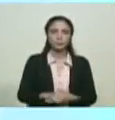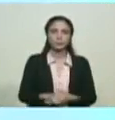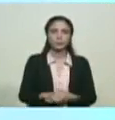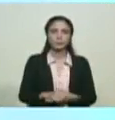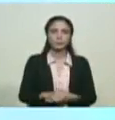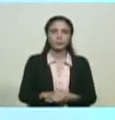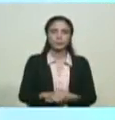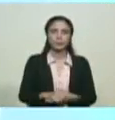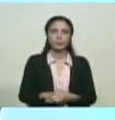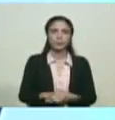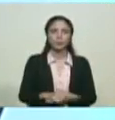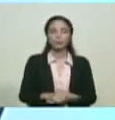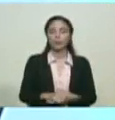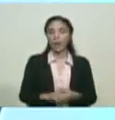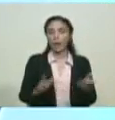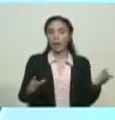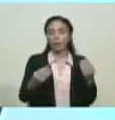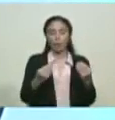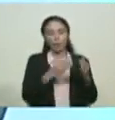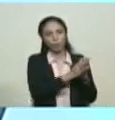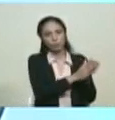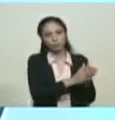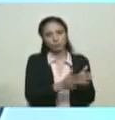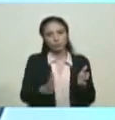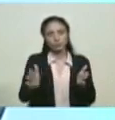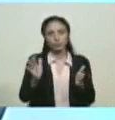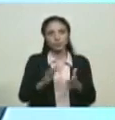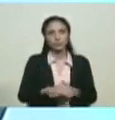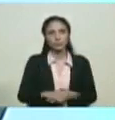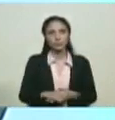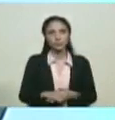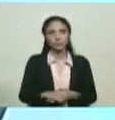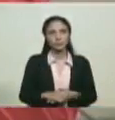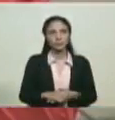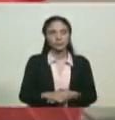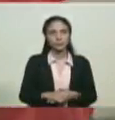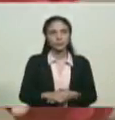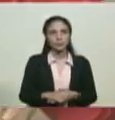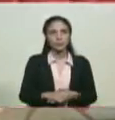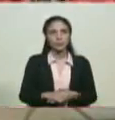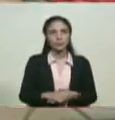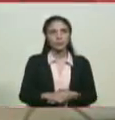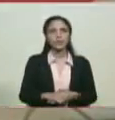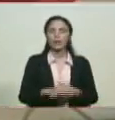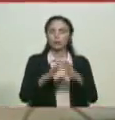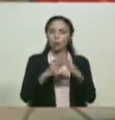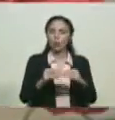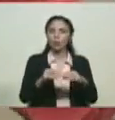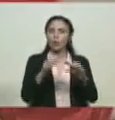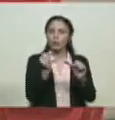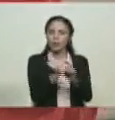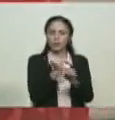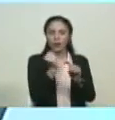que se ha venido experimentando a través de los d de acción